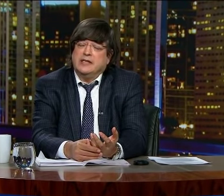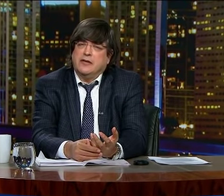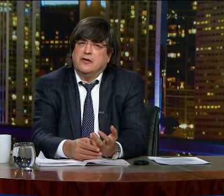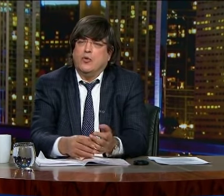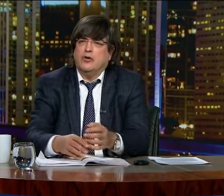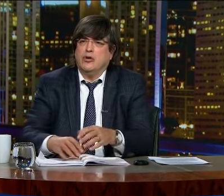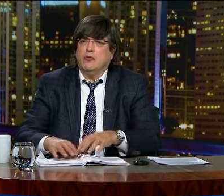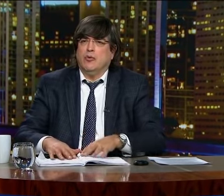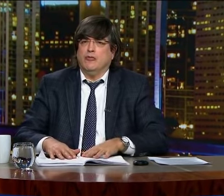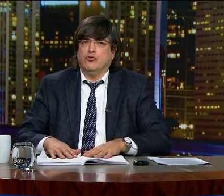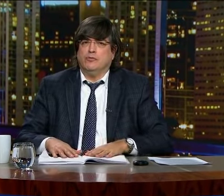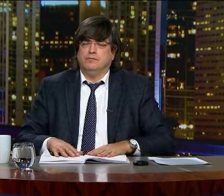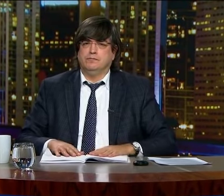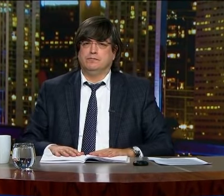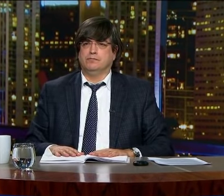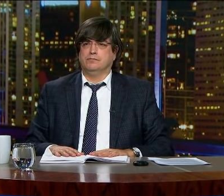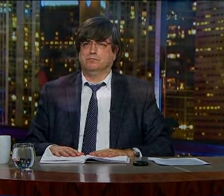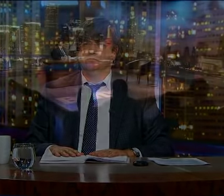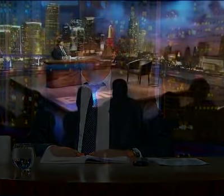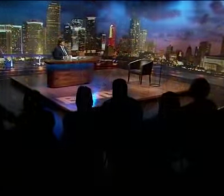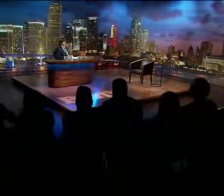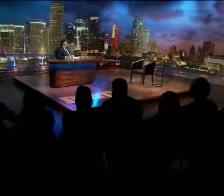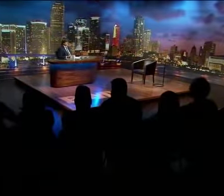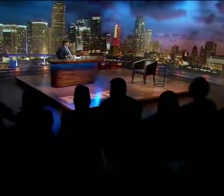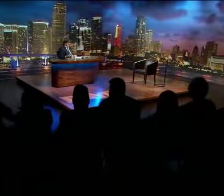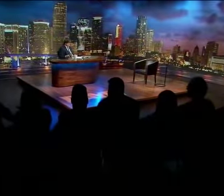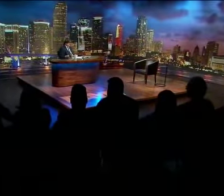de apenas 35 años. Ya volvemos.